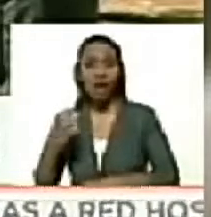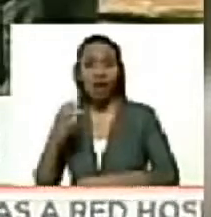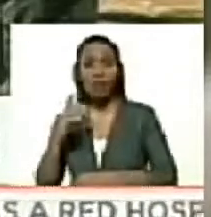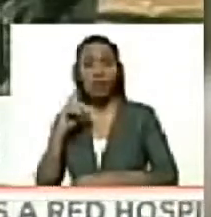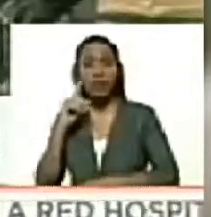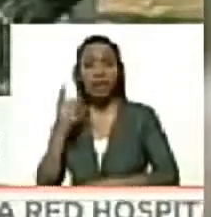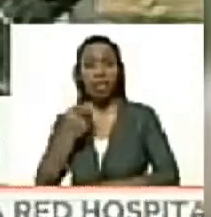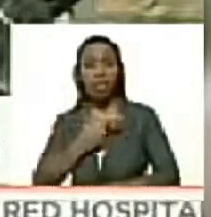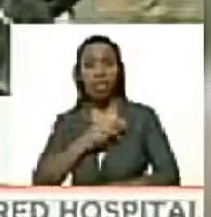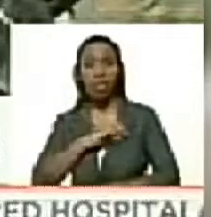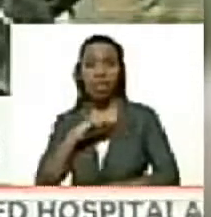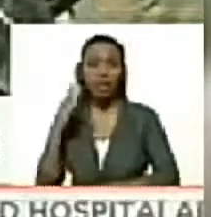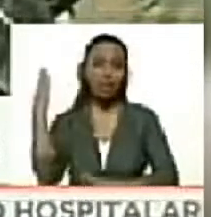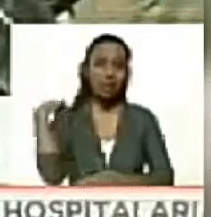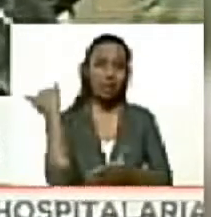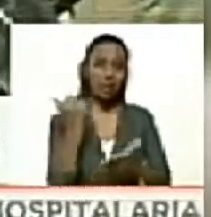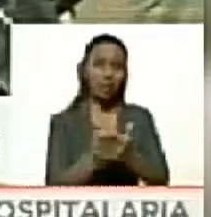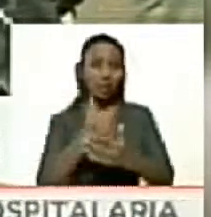ejemplo Zapatero.